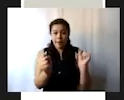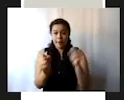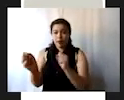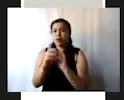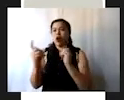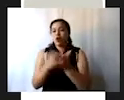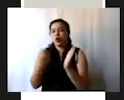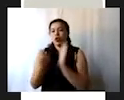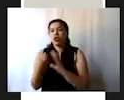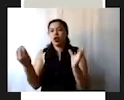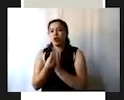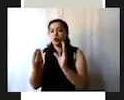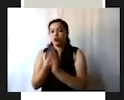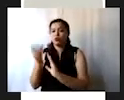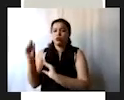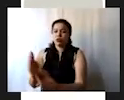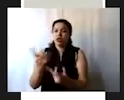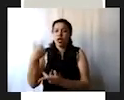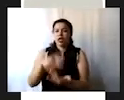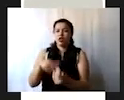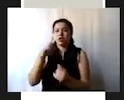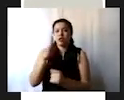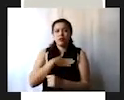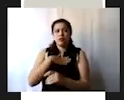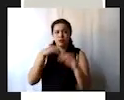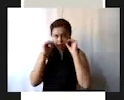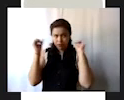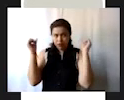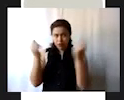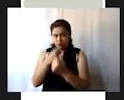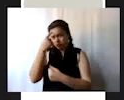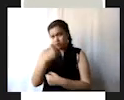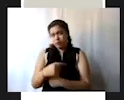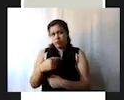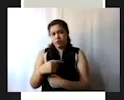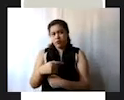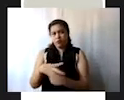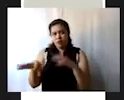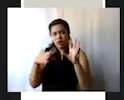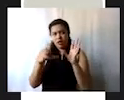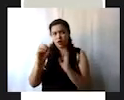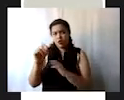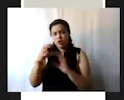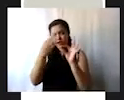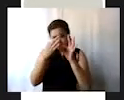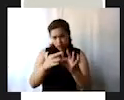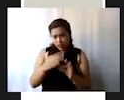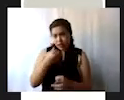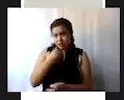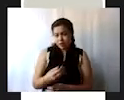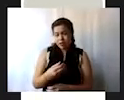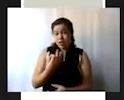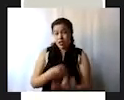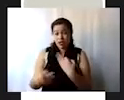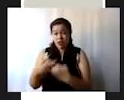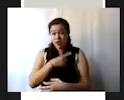o de capacitación dentro de mi organización específicamente para este cumplimiento de los ODS. No todo tiene que